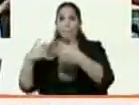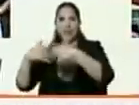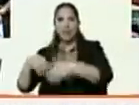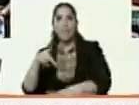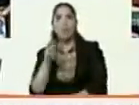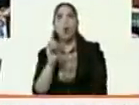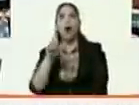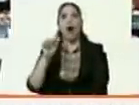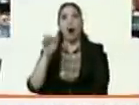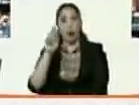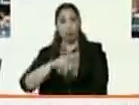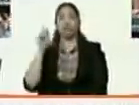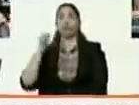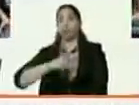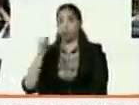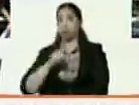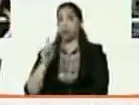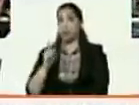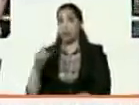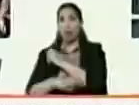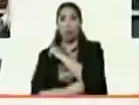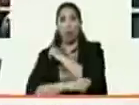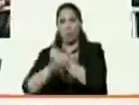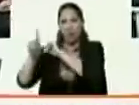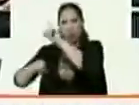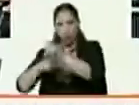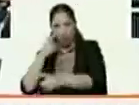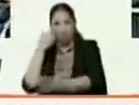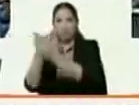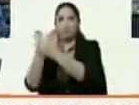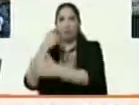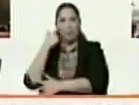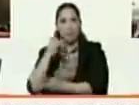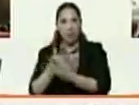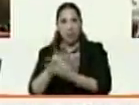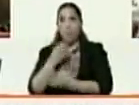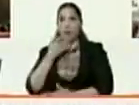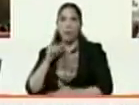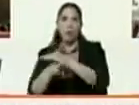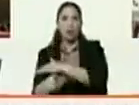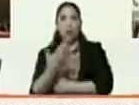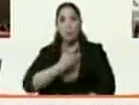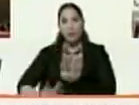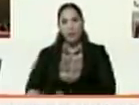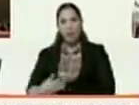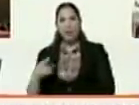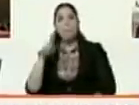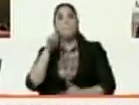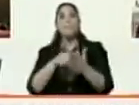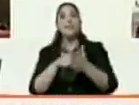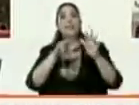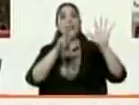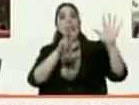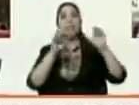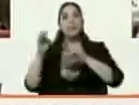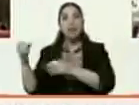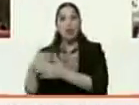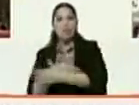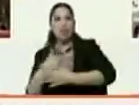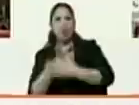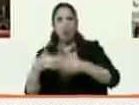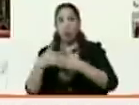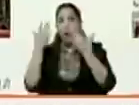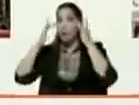robar, pregúntenle. Él entró, por ejemplo, a la presidencia con 1.700 millones de dólares,